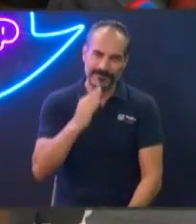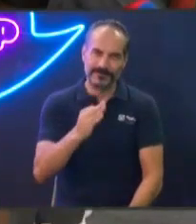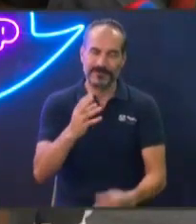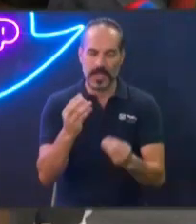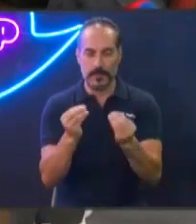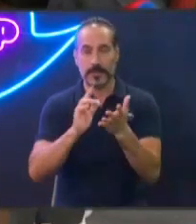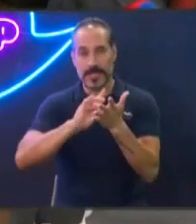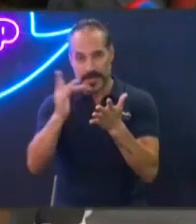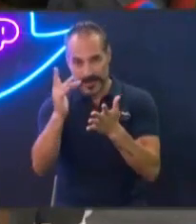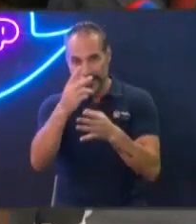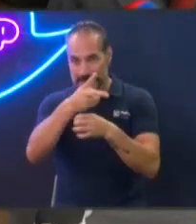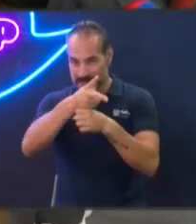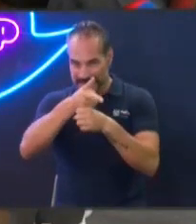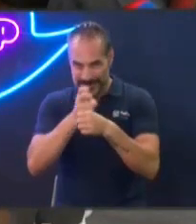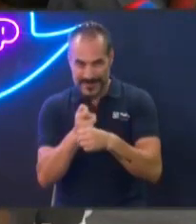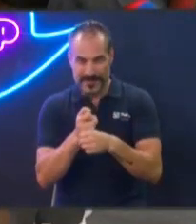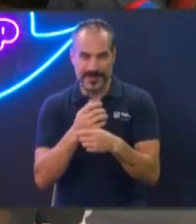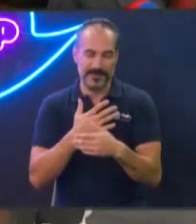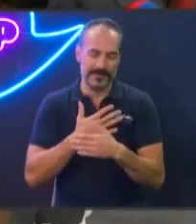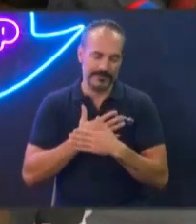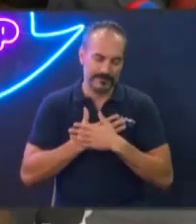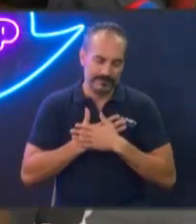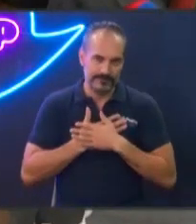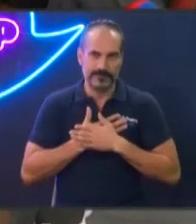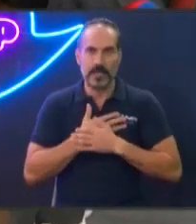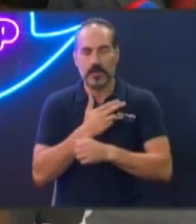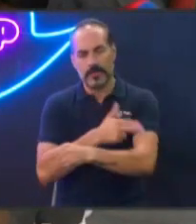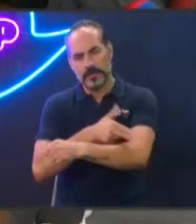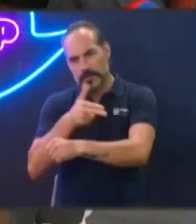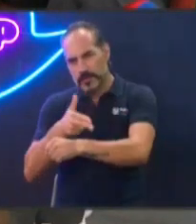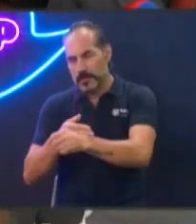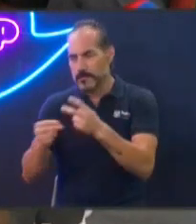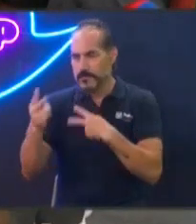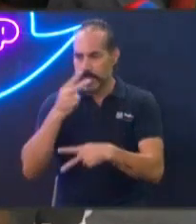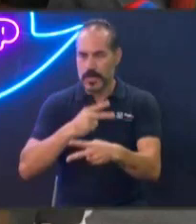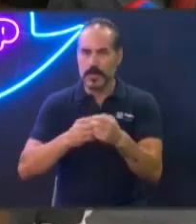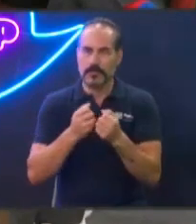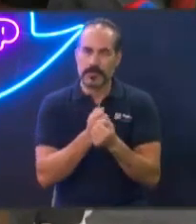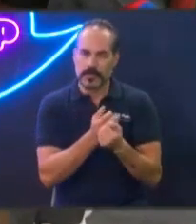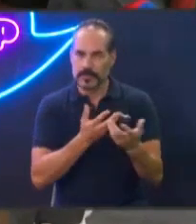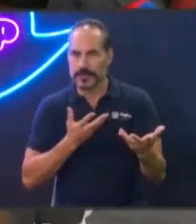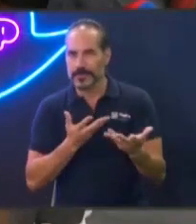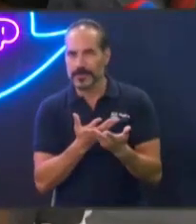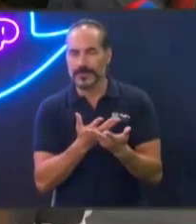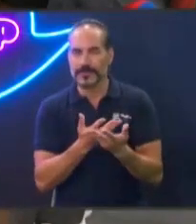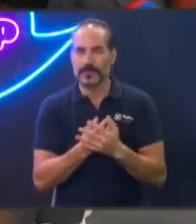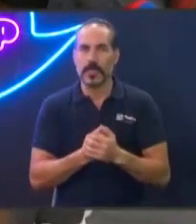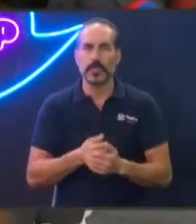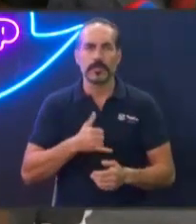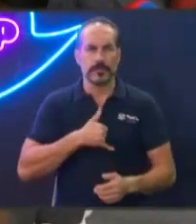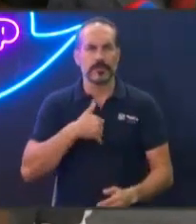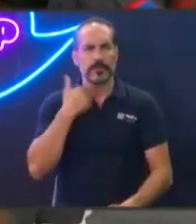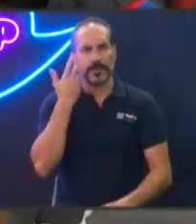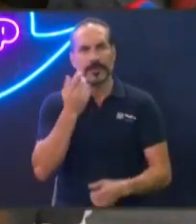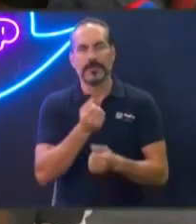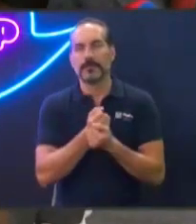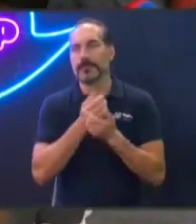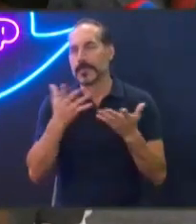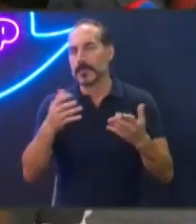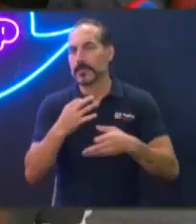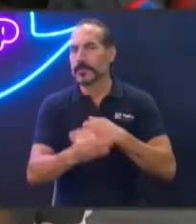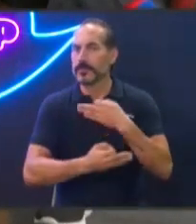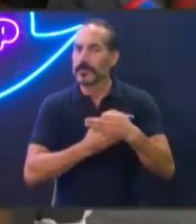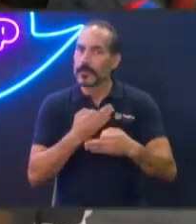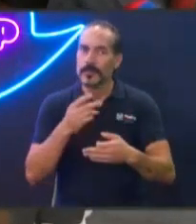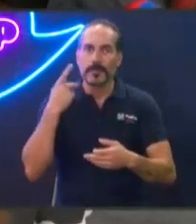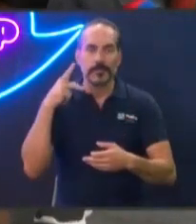invitación Es un honor siempre compartir contigo Estos espacios hoy queremos compartir con toda la población que nos